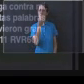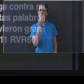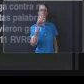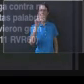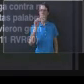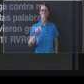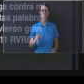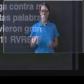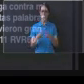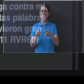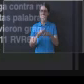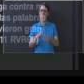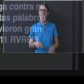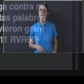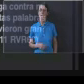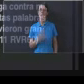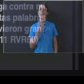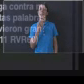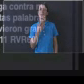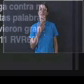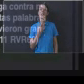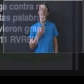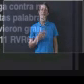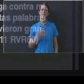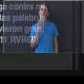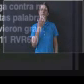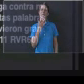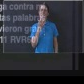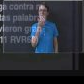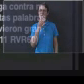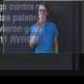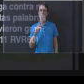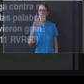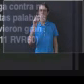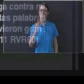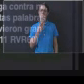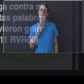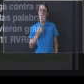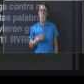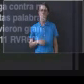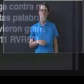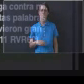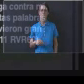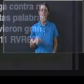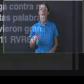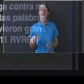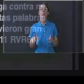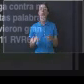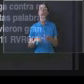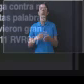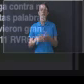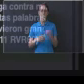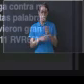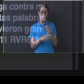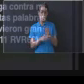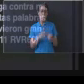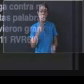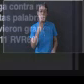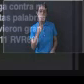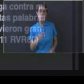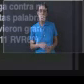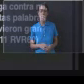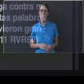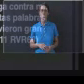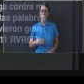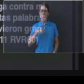El sabor no me gusta, le digo. ¿Y pero cuál es el problema, señor? No sé. Está fea. No es lo de